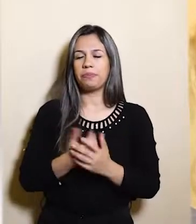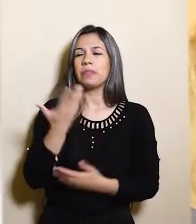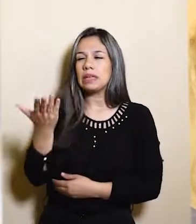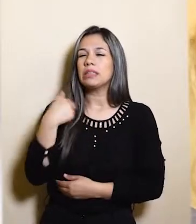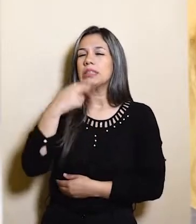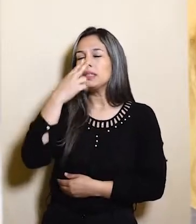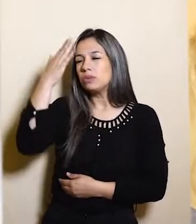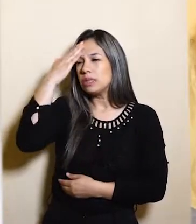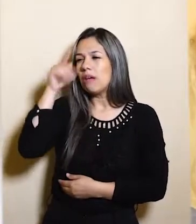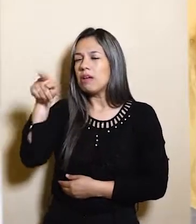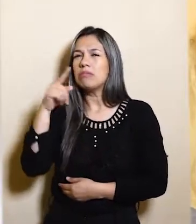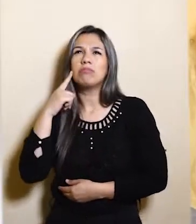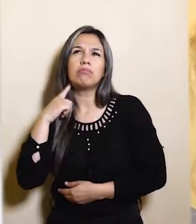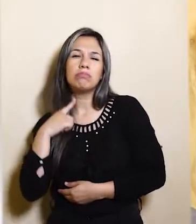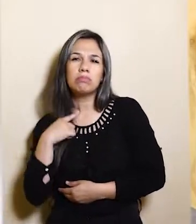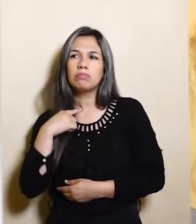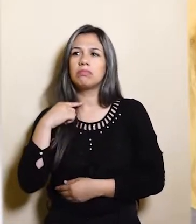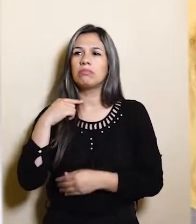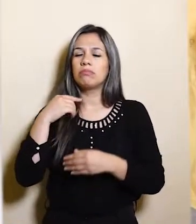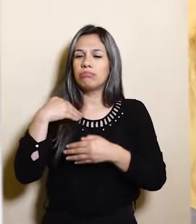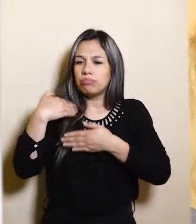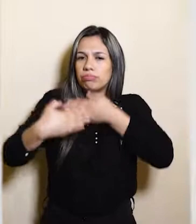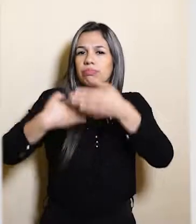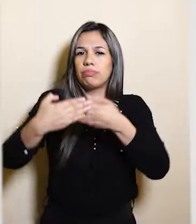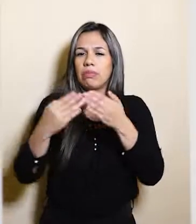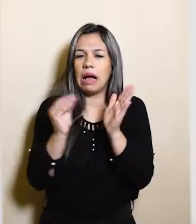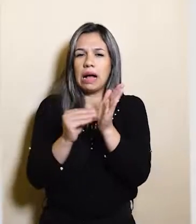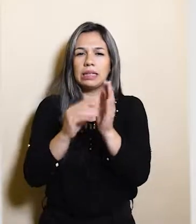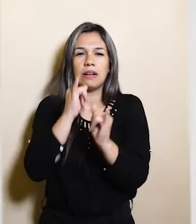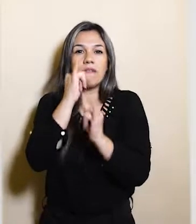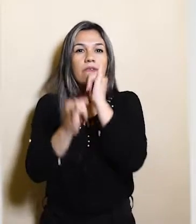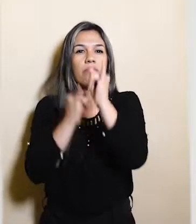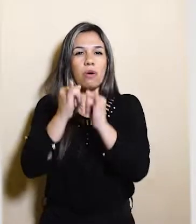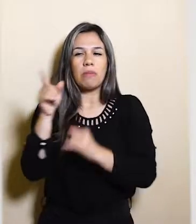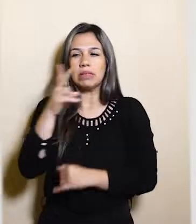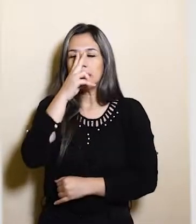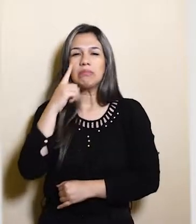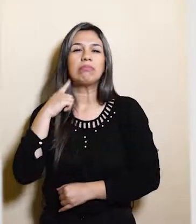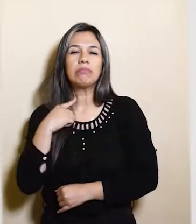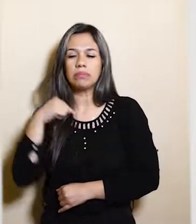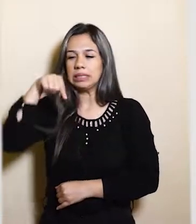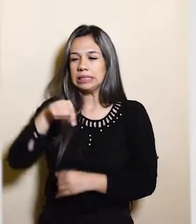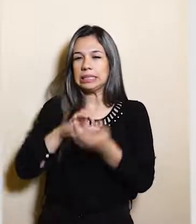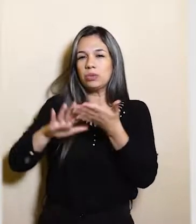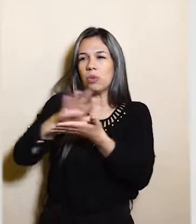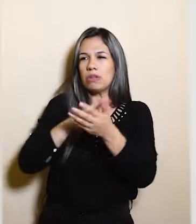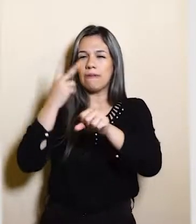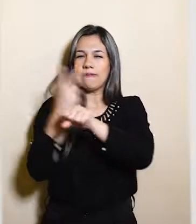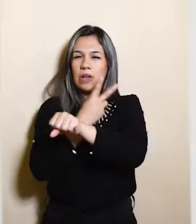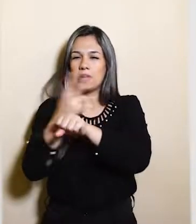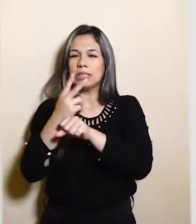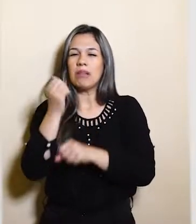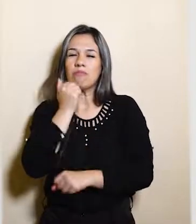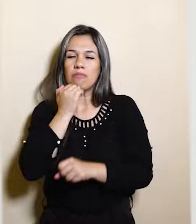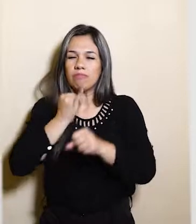cómo surgió el interés de llevar adelante este informe que habla justamente de esta situación de violencia sexual